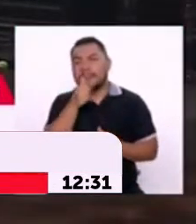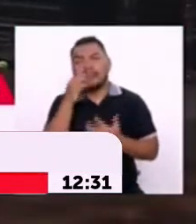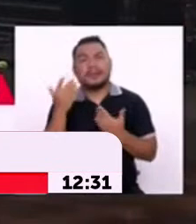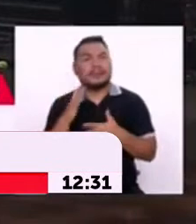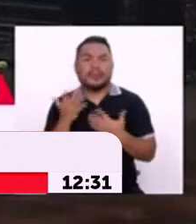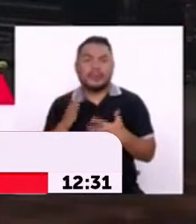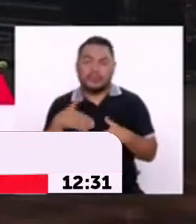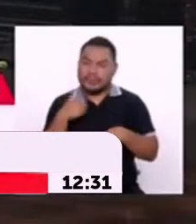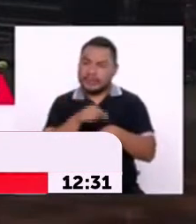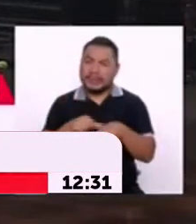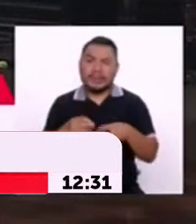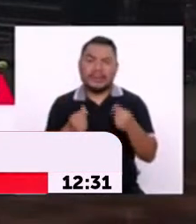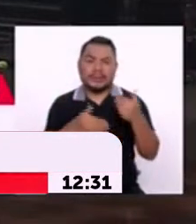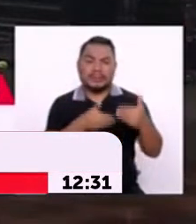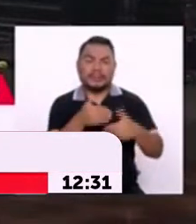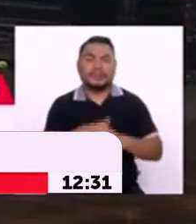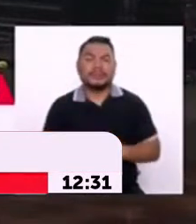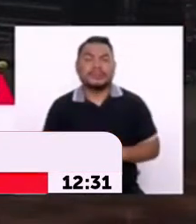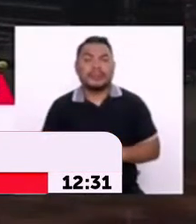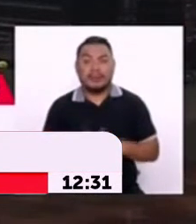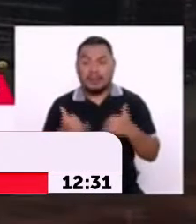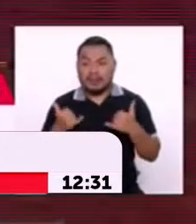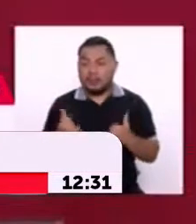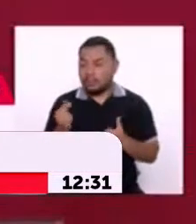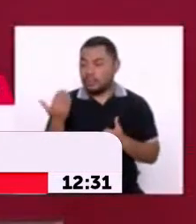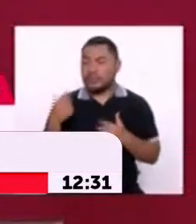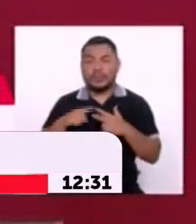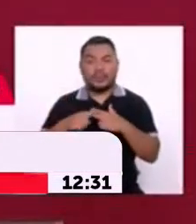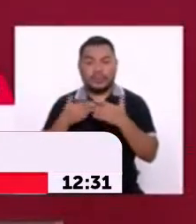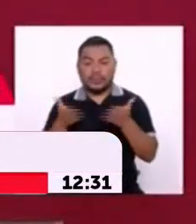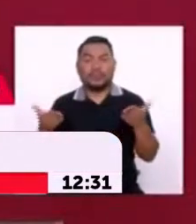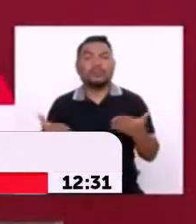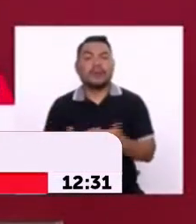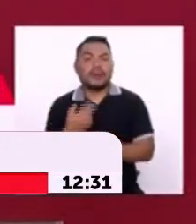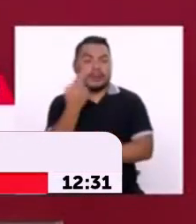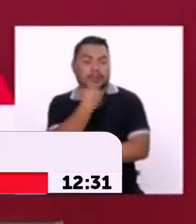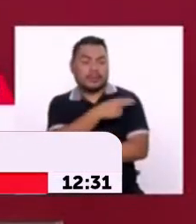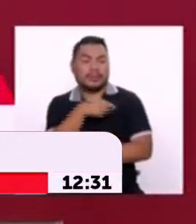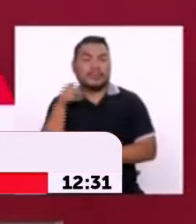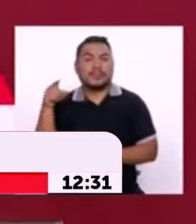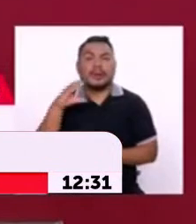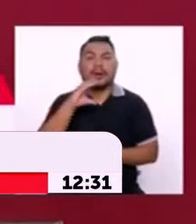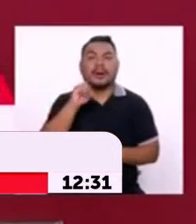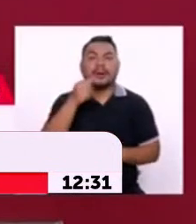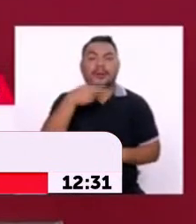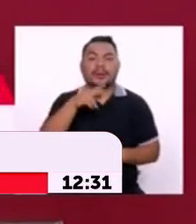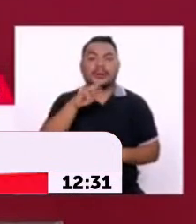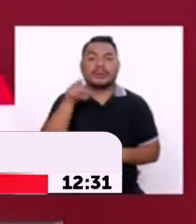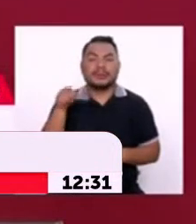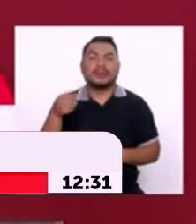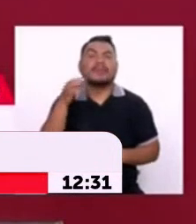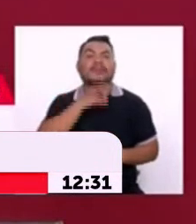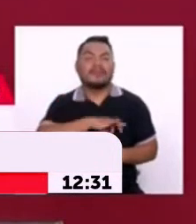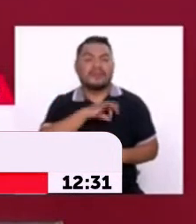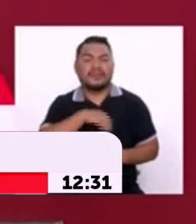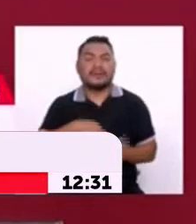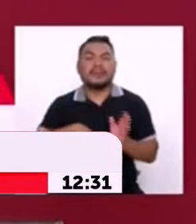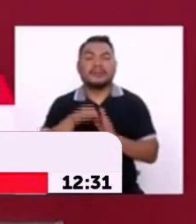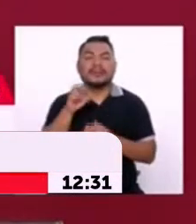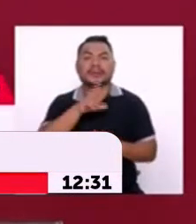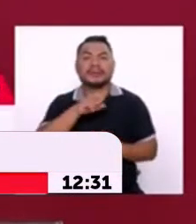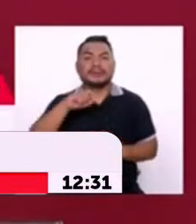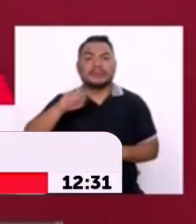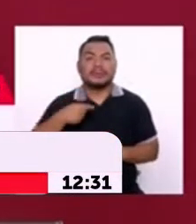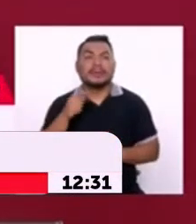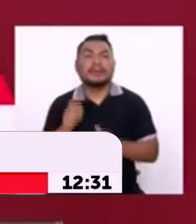para atenderse. Recientemente hemos inaugurado el nuevo Hospital Regional de Cañete en beneficio de más